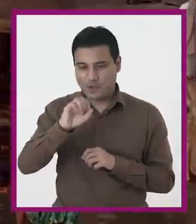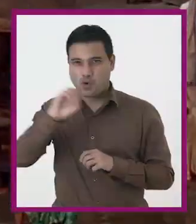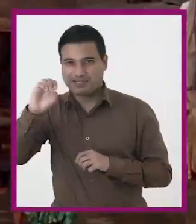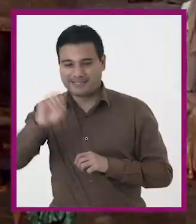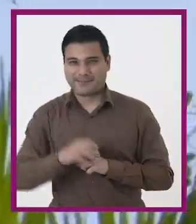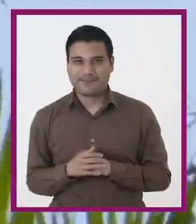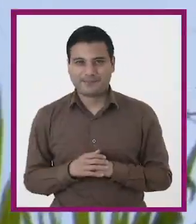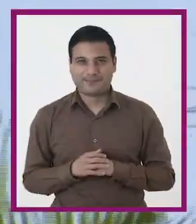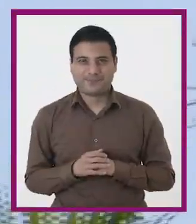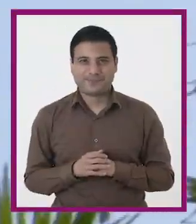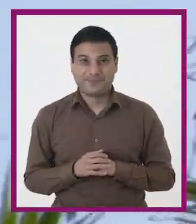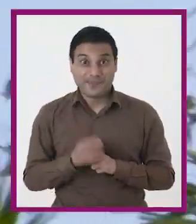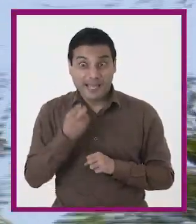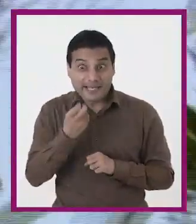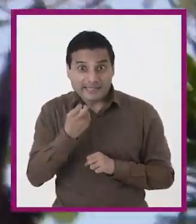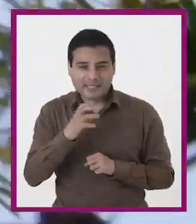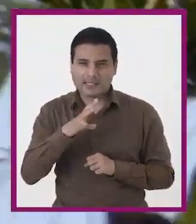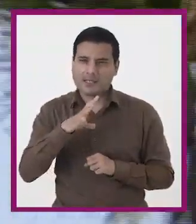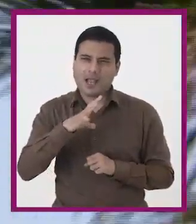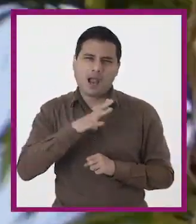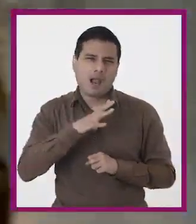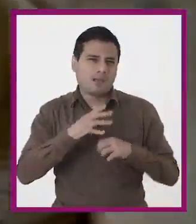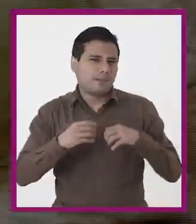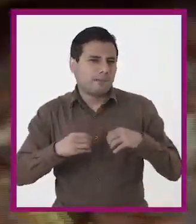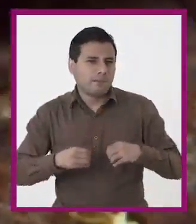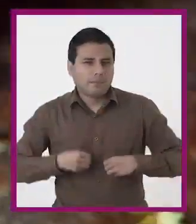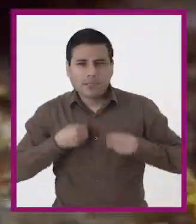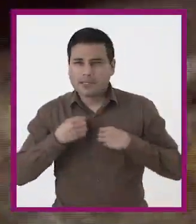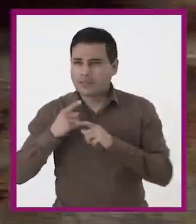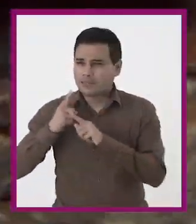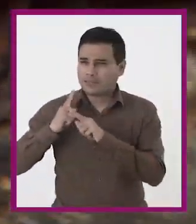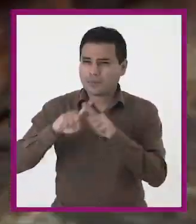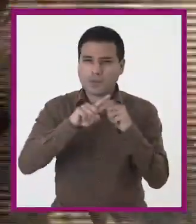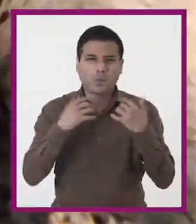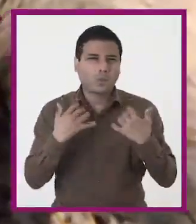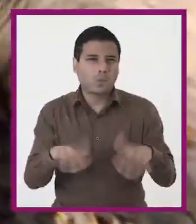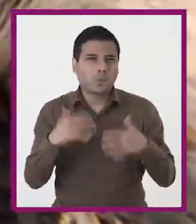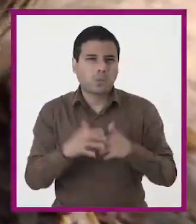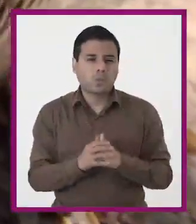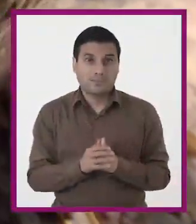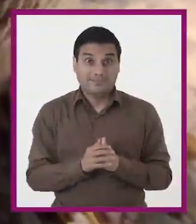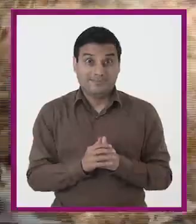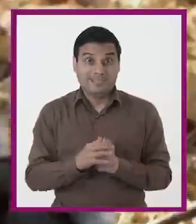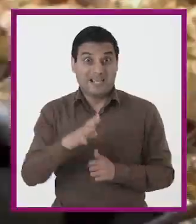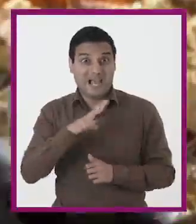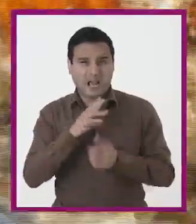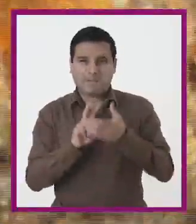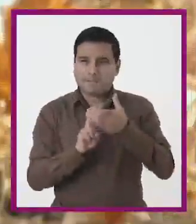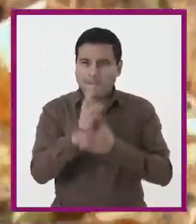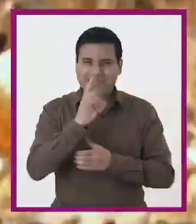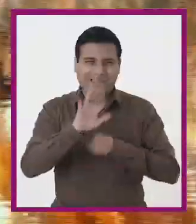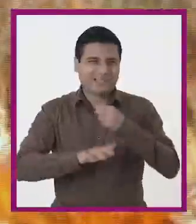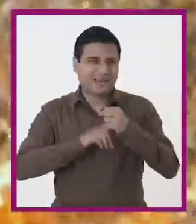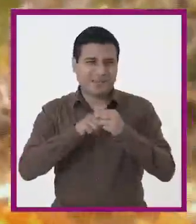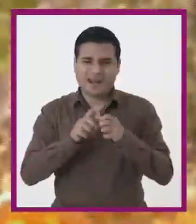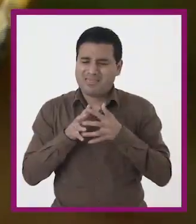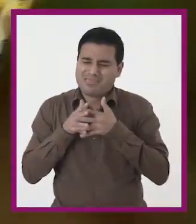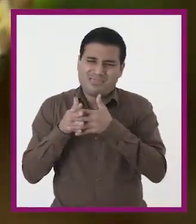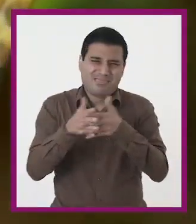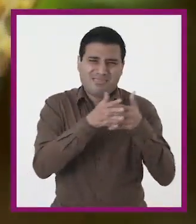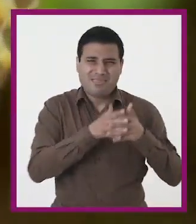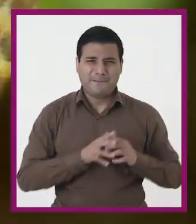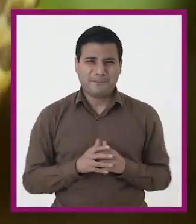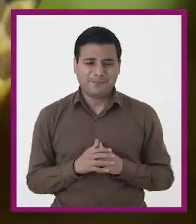oriente. Es un arcón de riqueza biológica, una de las 17 zonas megadiversas reconocidas